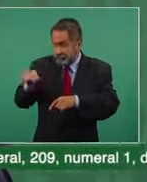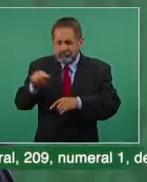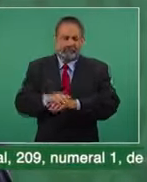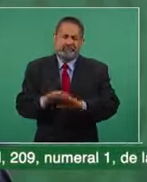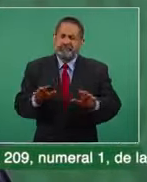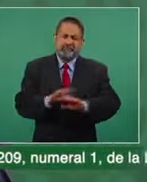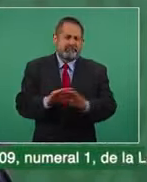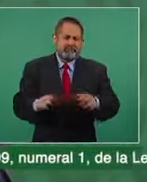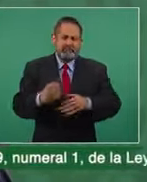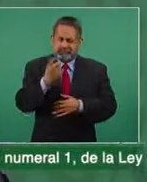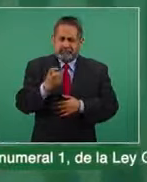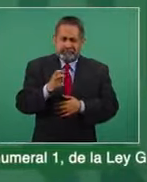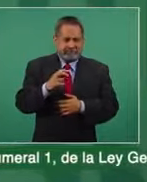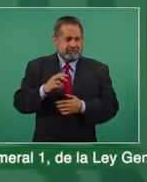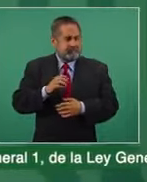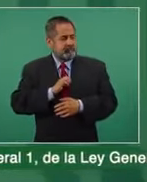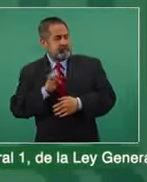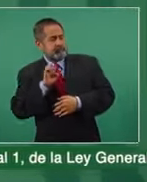Ese racismo